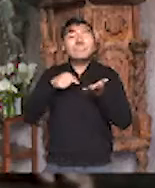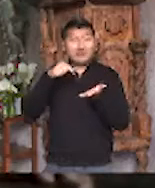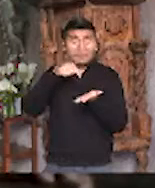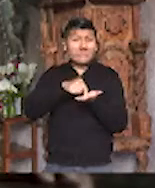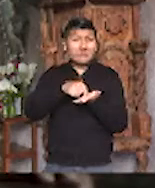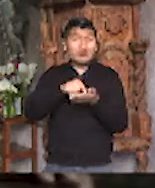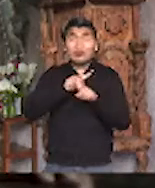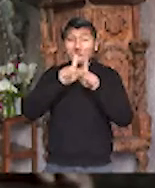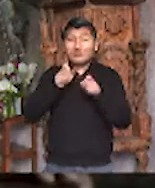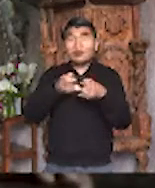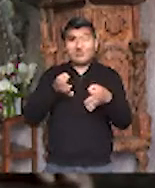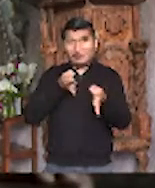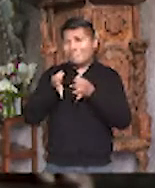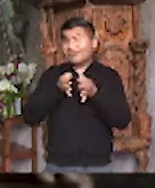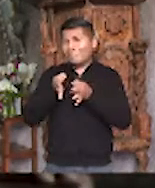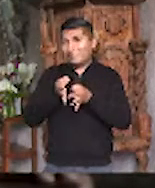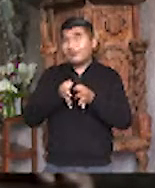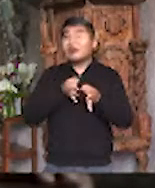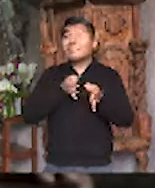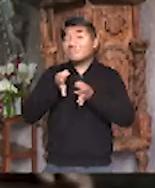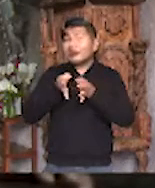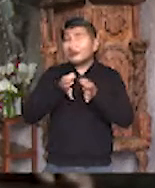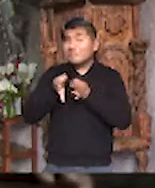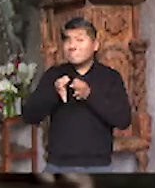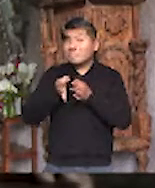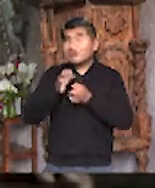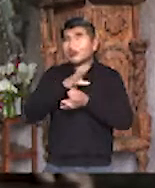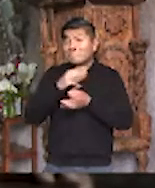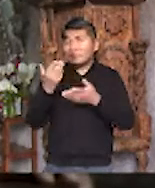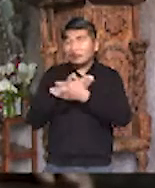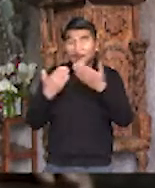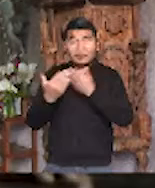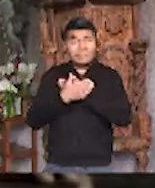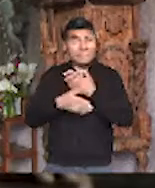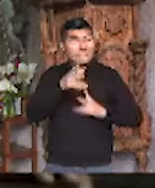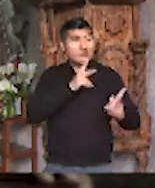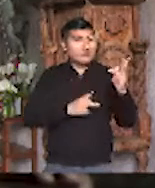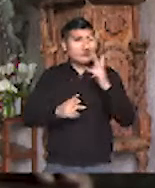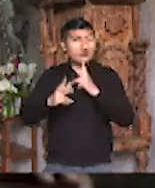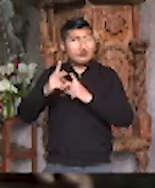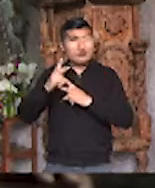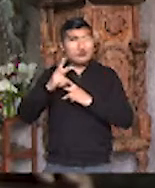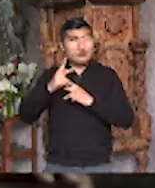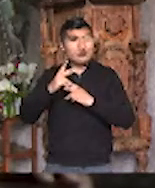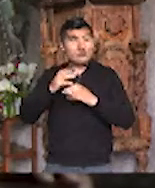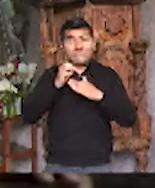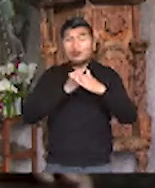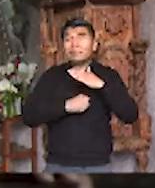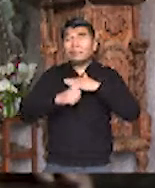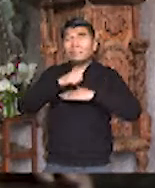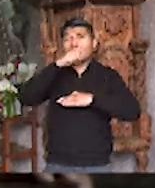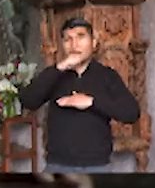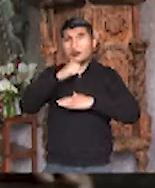explica explica e invita a la gente a superar los